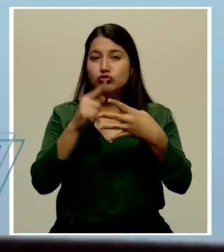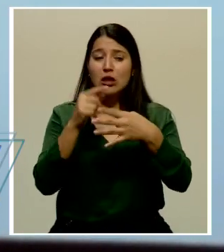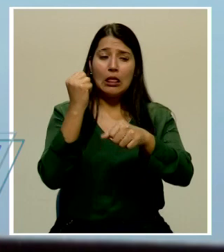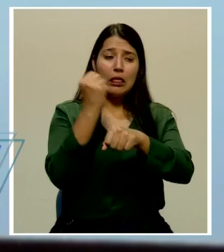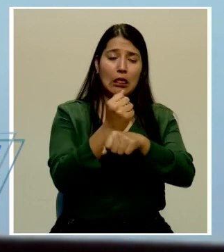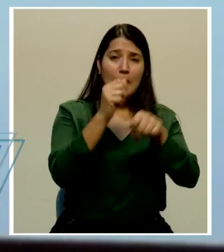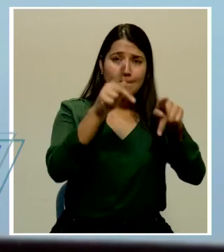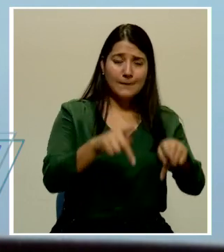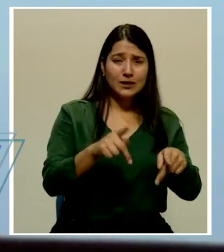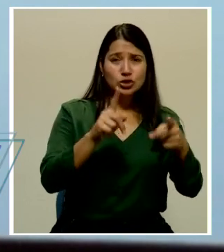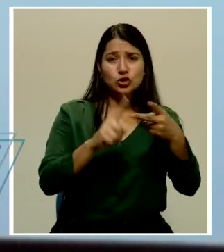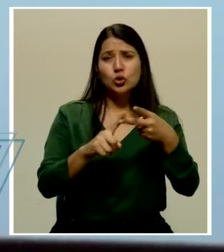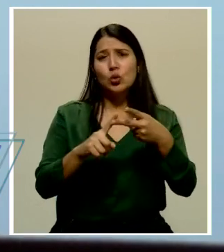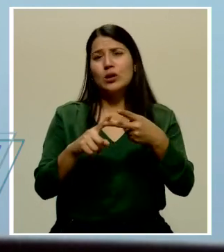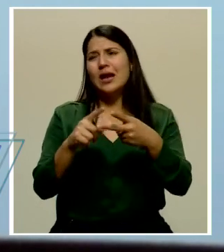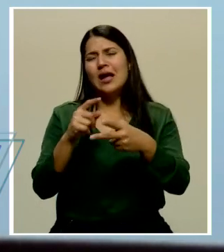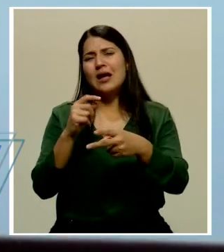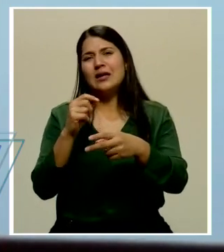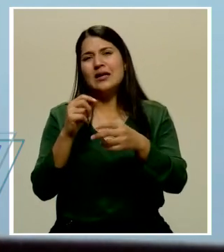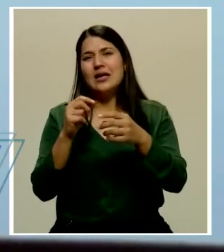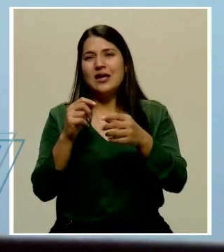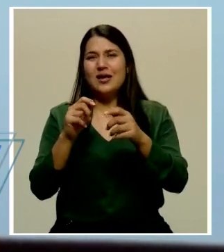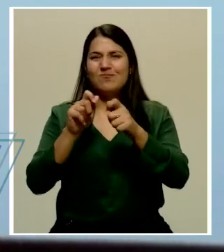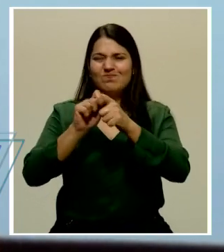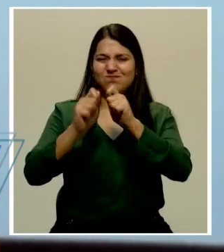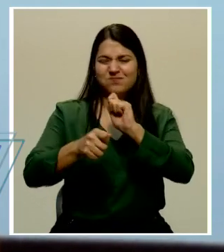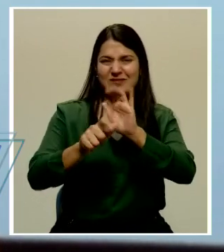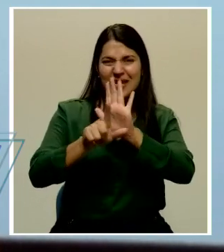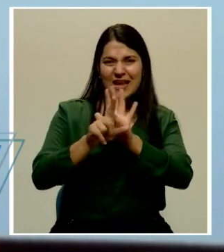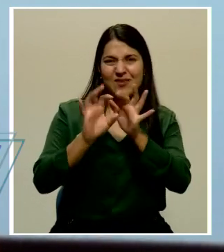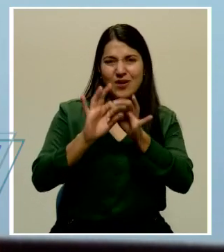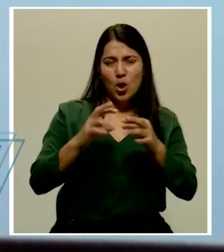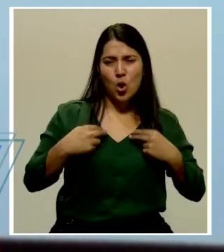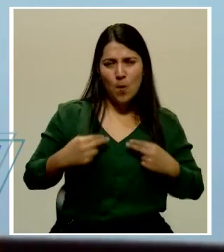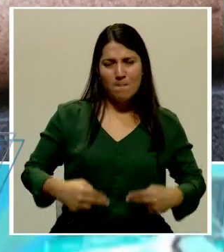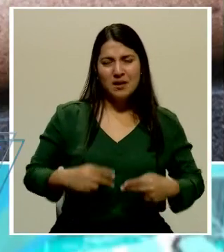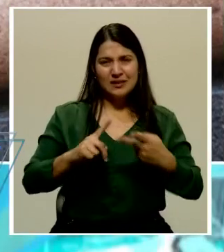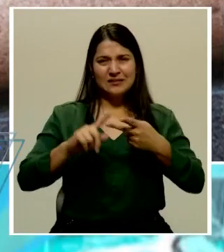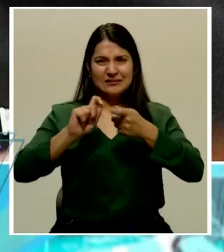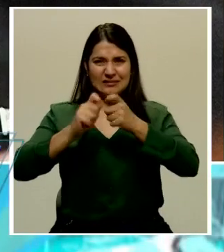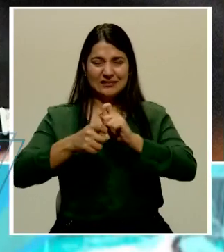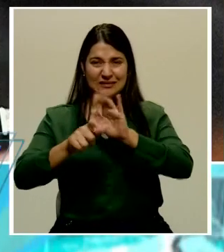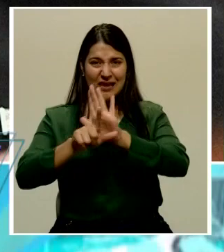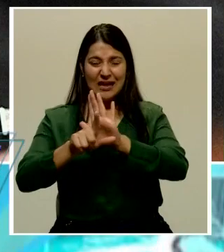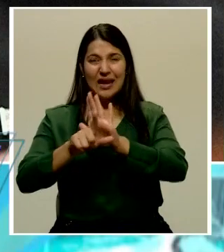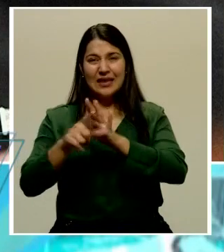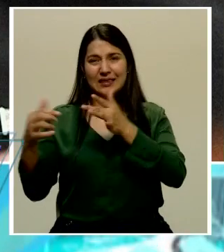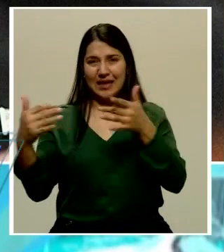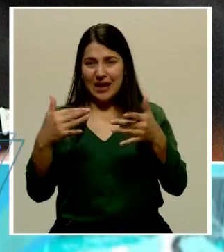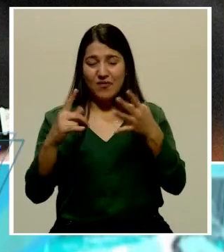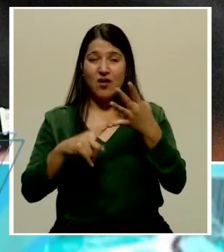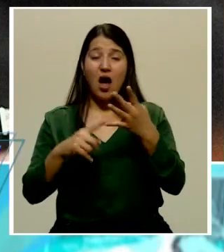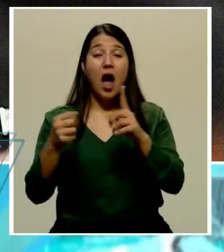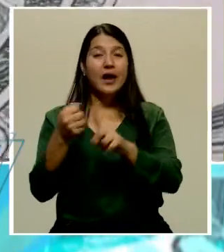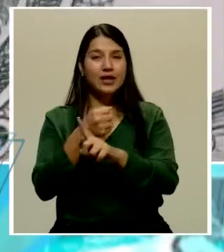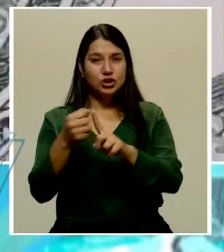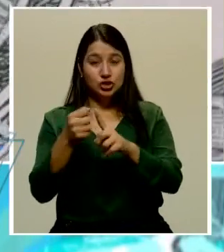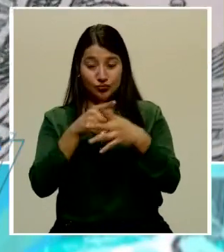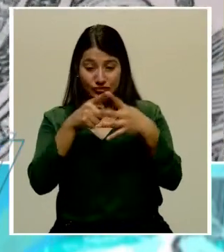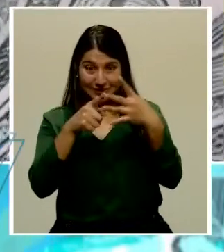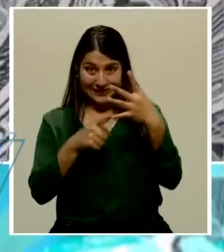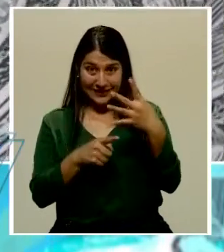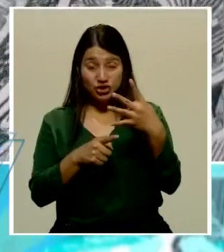los crímenes de lesa humanidad, los crímenes de guerra y el crimen de agresión, y que